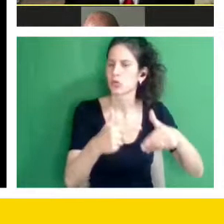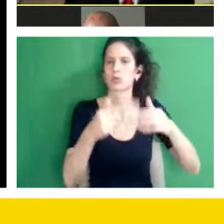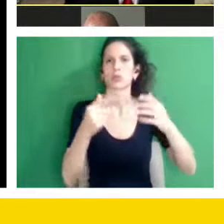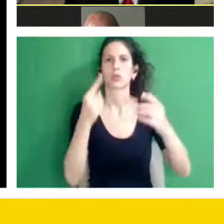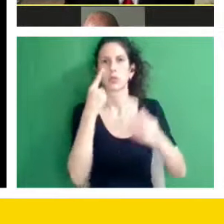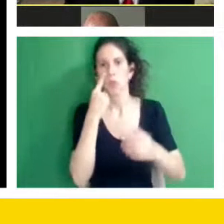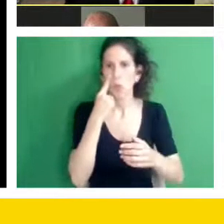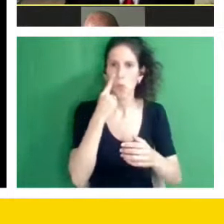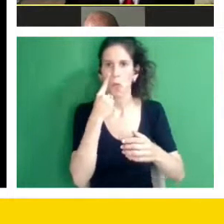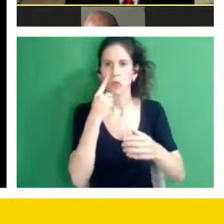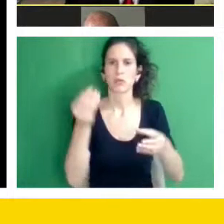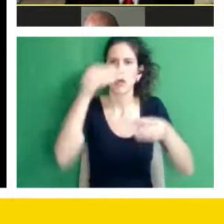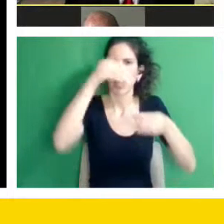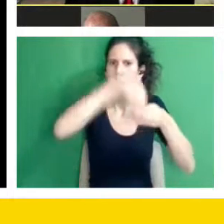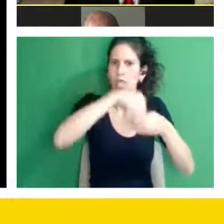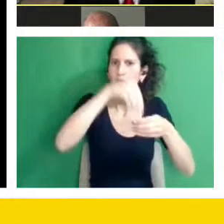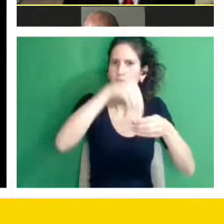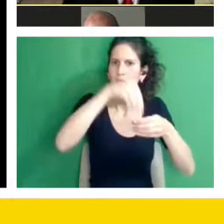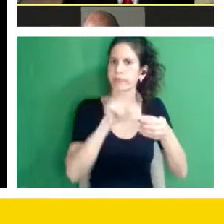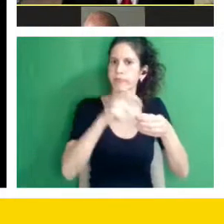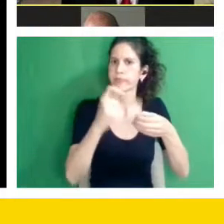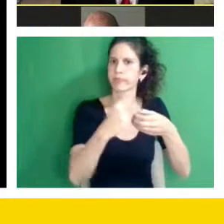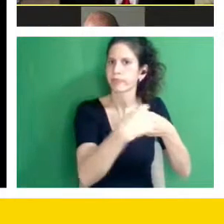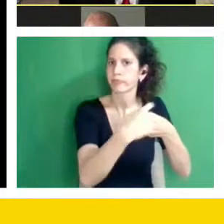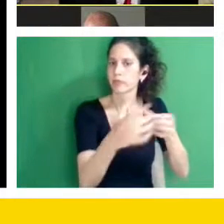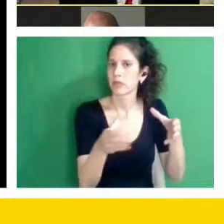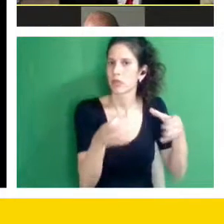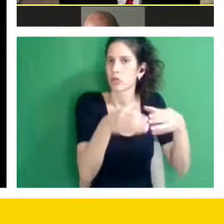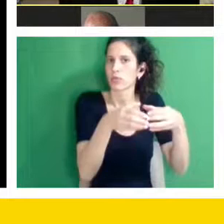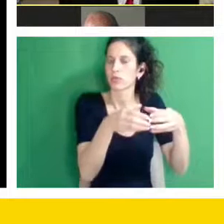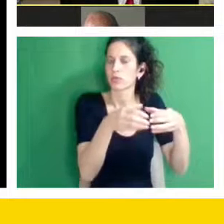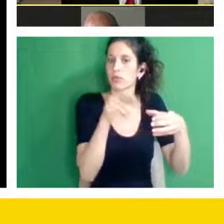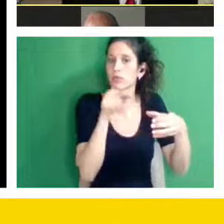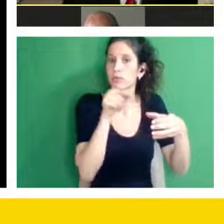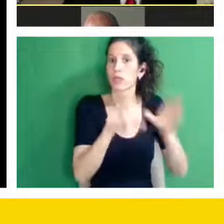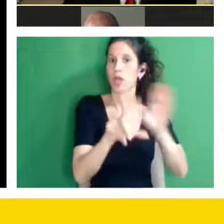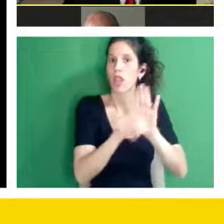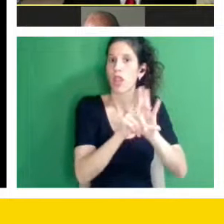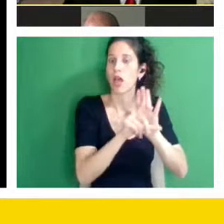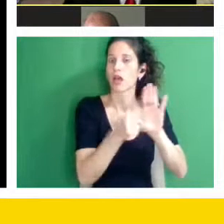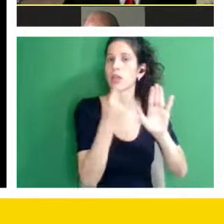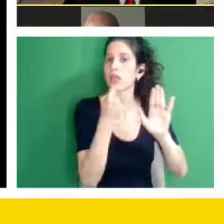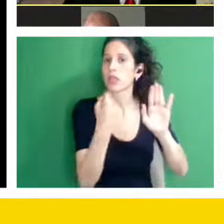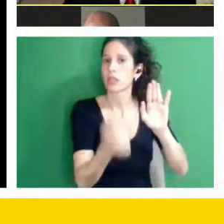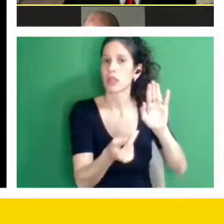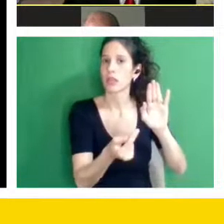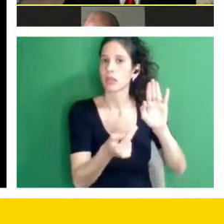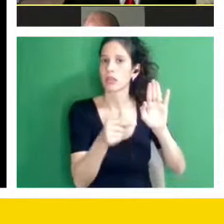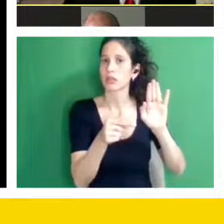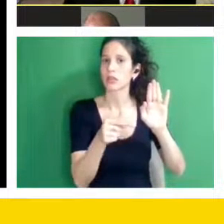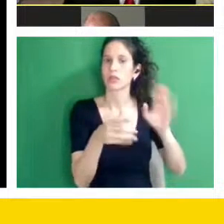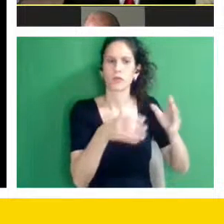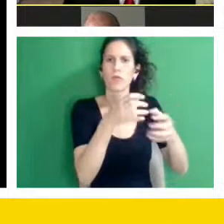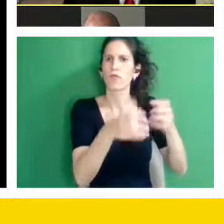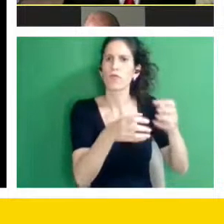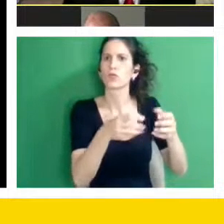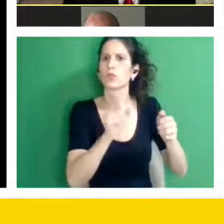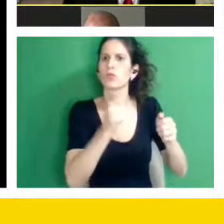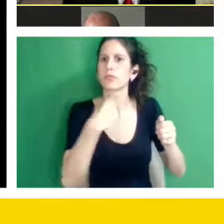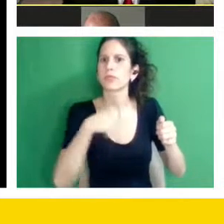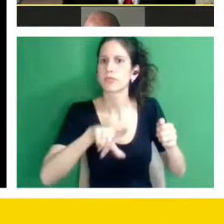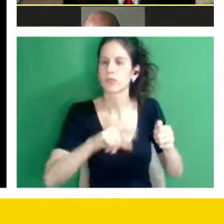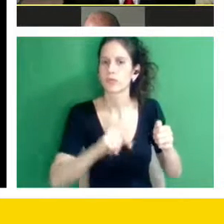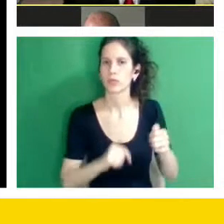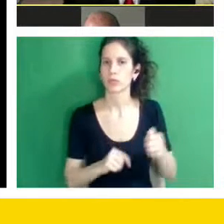sus organismos, programas y proyectos, y que la ley dispone cómo funciona de este sistema asegurar